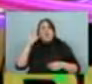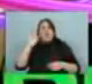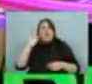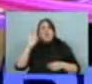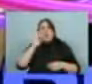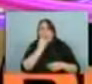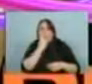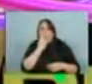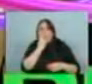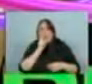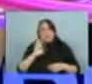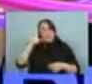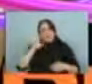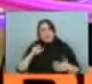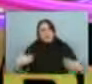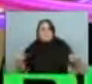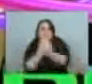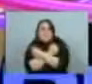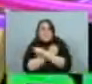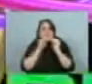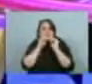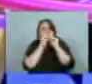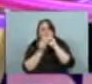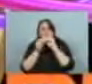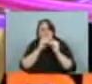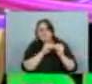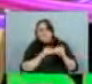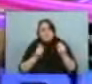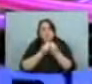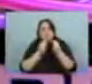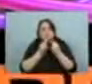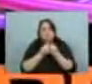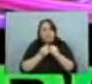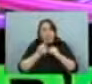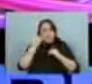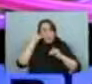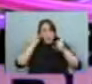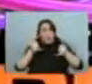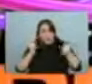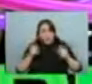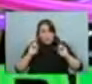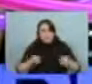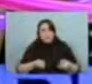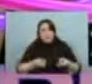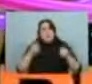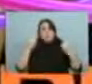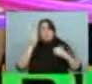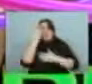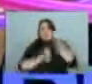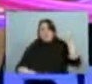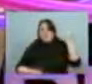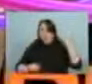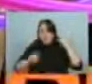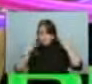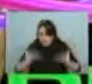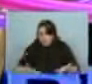yo, a quien tuvo entre sus brazos e inició en la más voraz lujuria amatoria. Pero le salió el tiro por la culata a la Lovato, con perdón de la mesa, porque